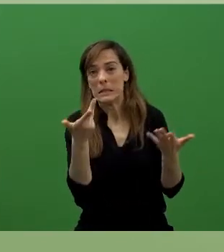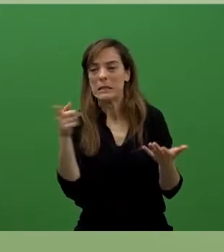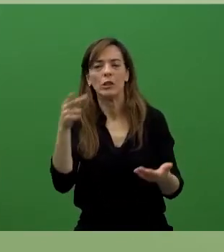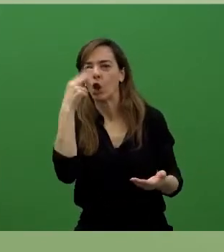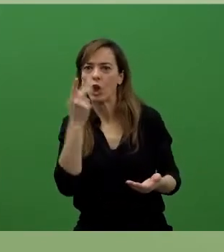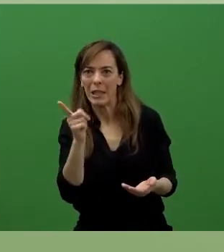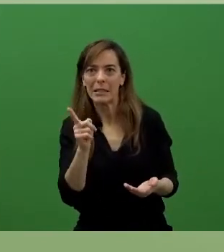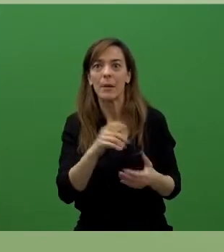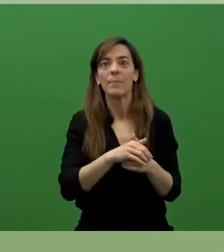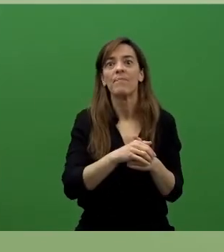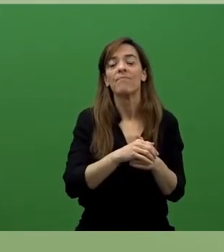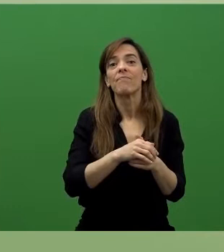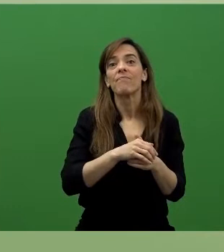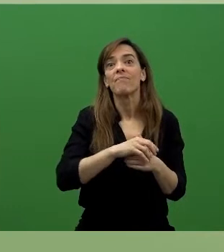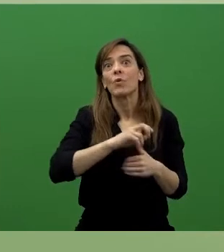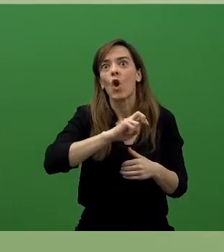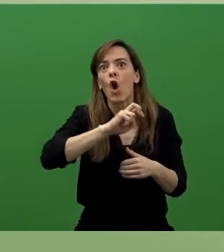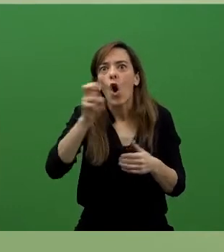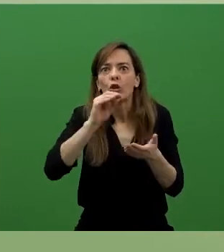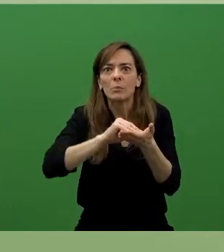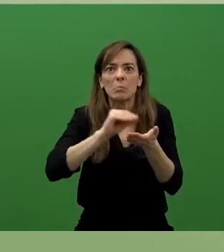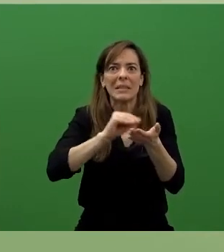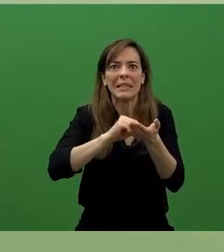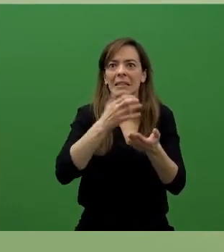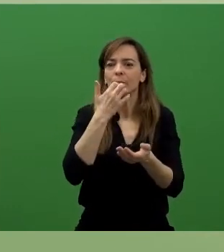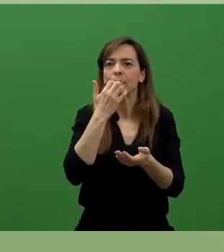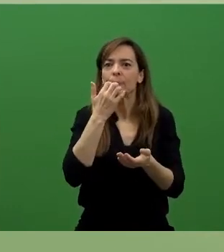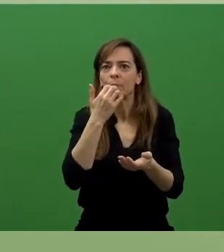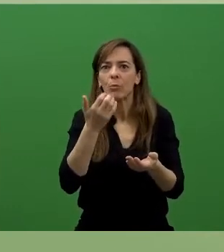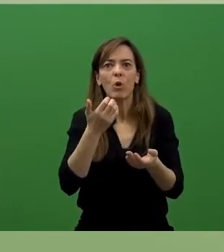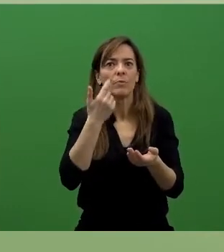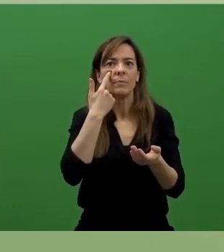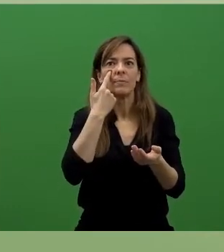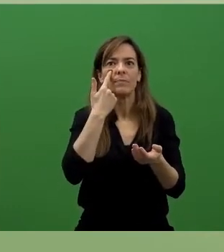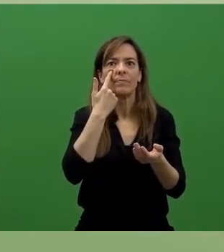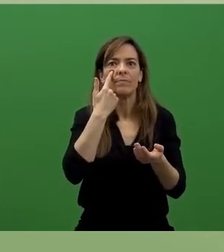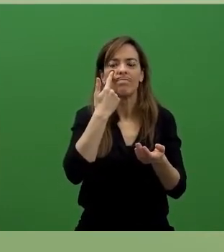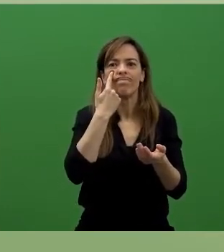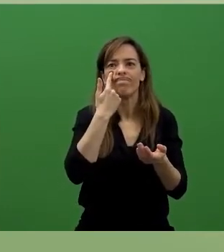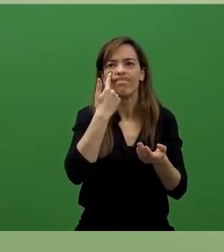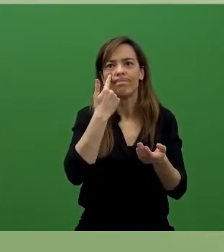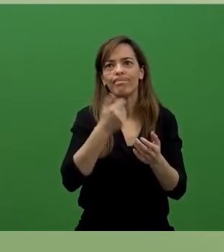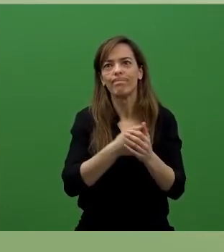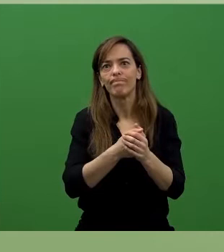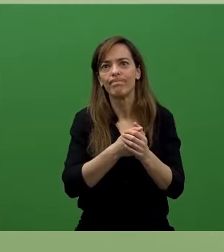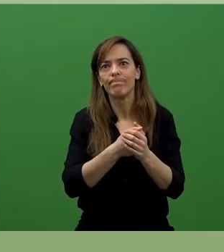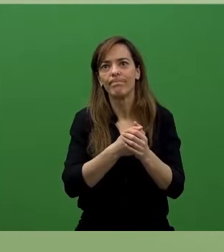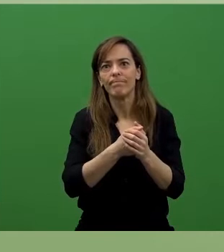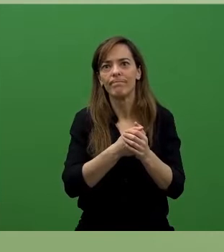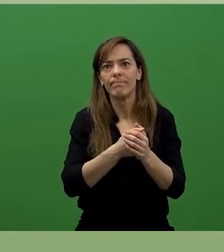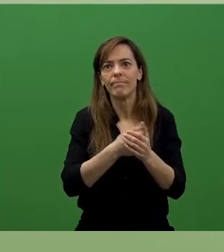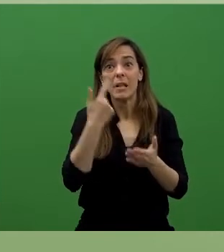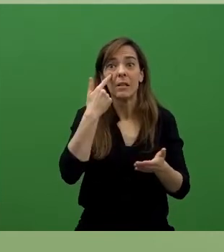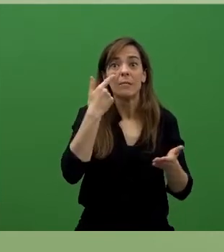tenemos ensayos clínicos de tamaño muestral igual a 1, es decir, pruebas esto con un paciente, con otro paciente, pero sin poder hacer un ensayo